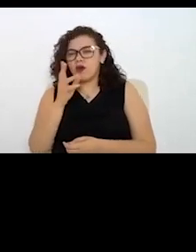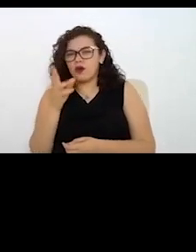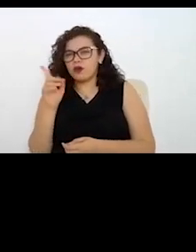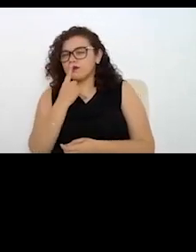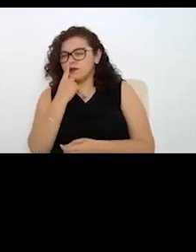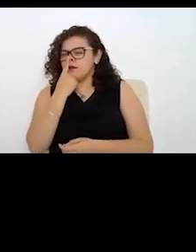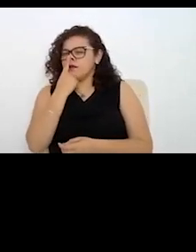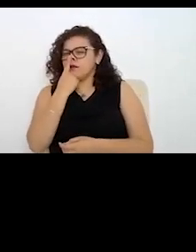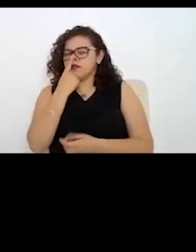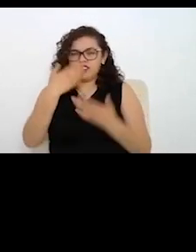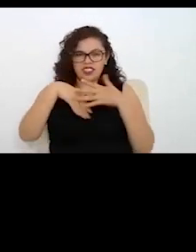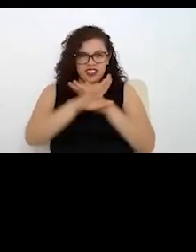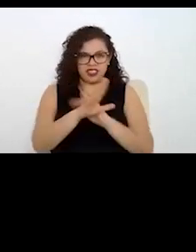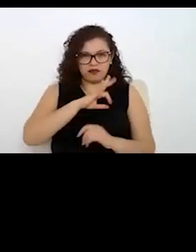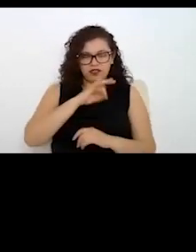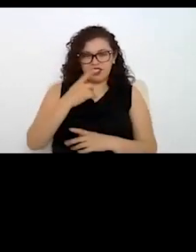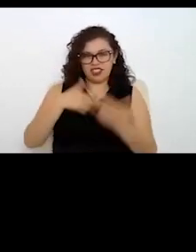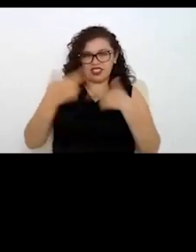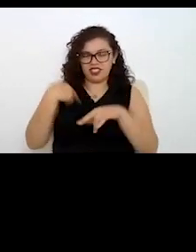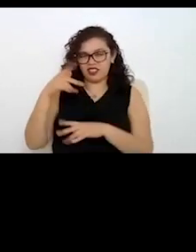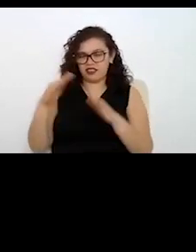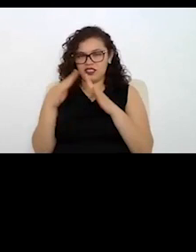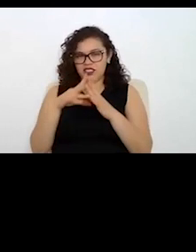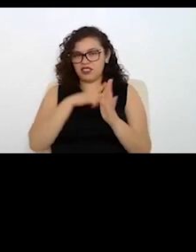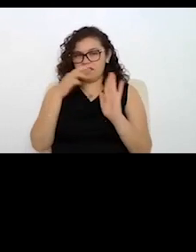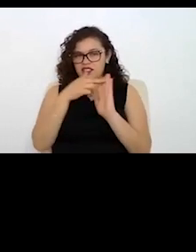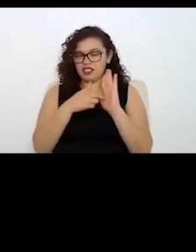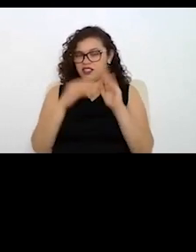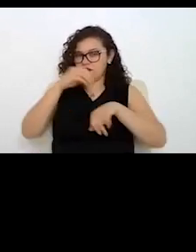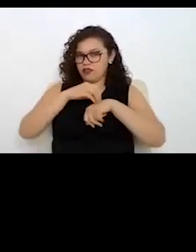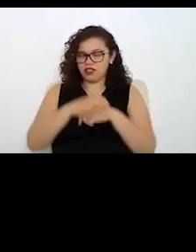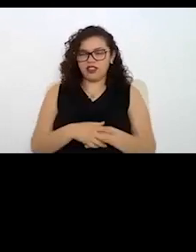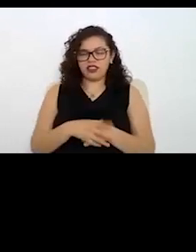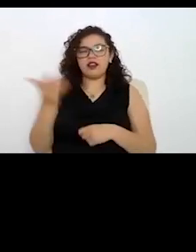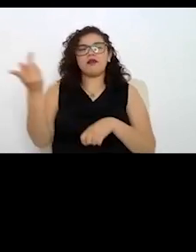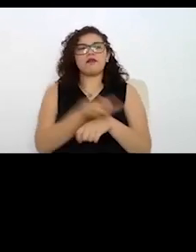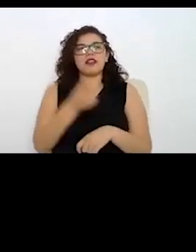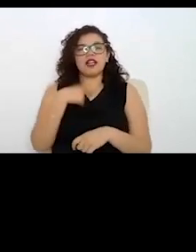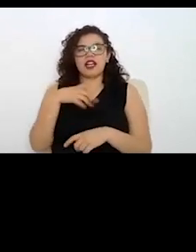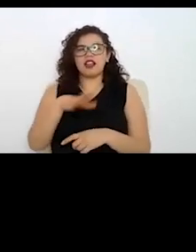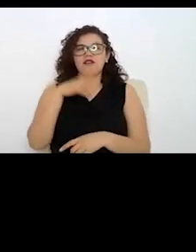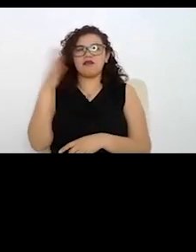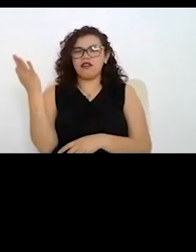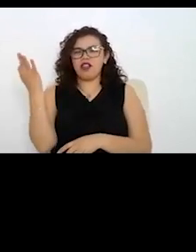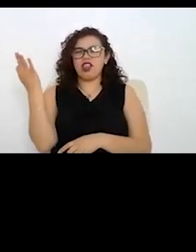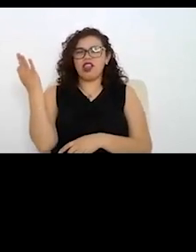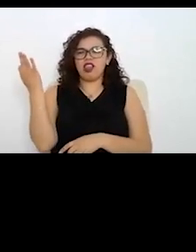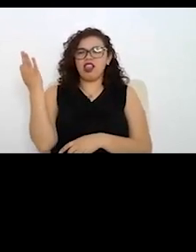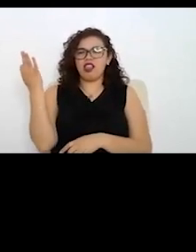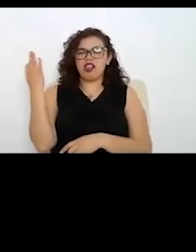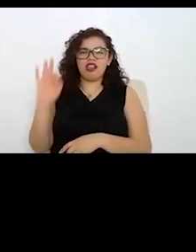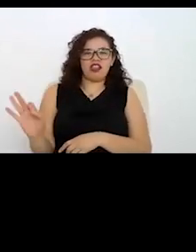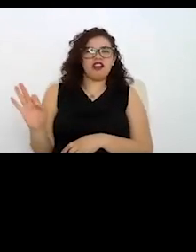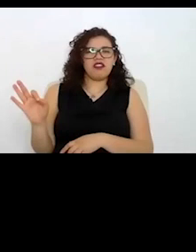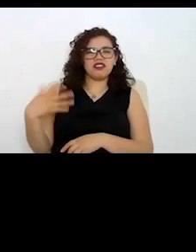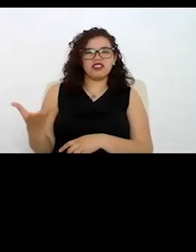entre si apenas va llegando? ¿Debes ponerlo en algún reglamento tal cual? ¿Qué pasa si se pone grosero y dice que no es una